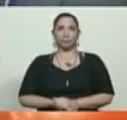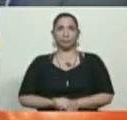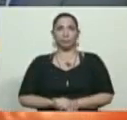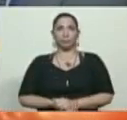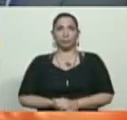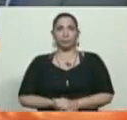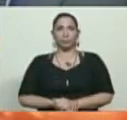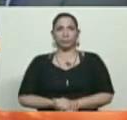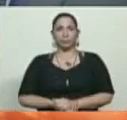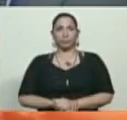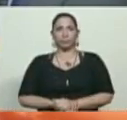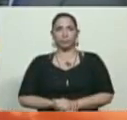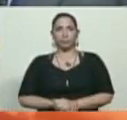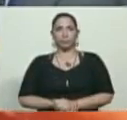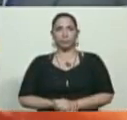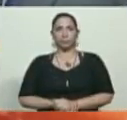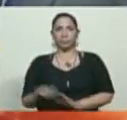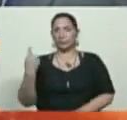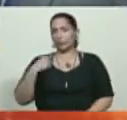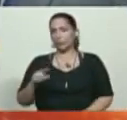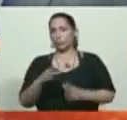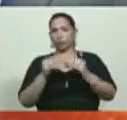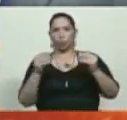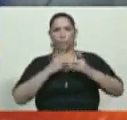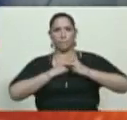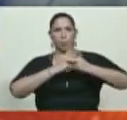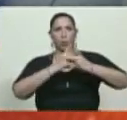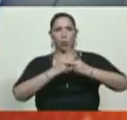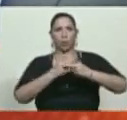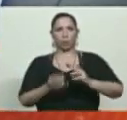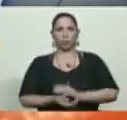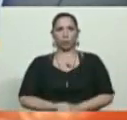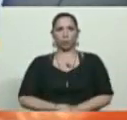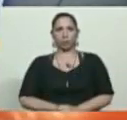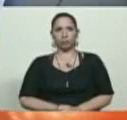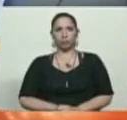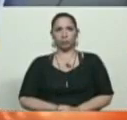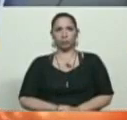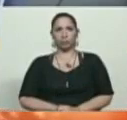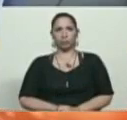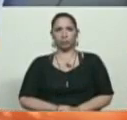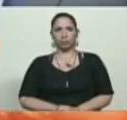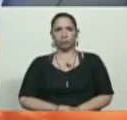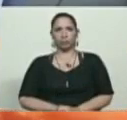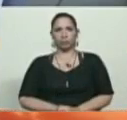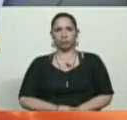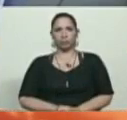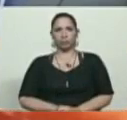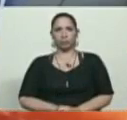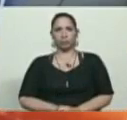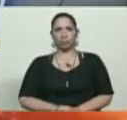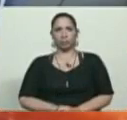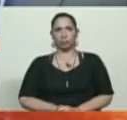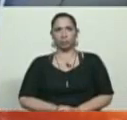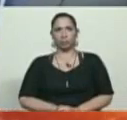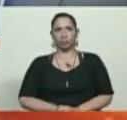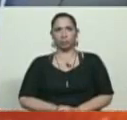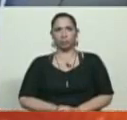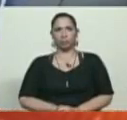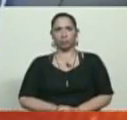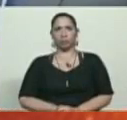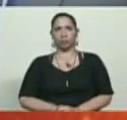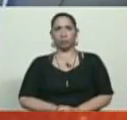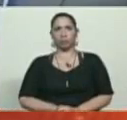nosotros tenemos toda la voluntad de mantener la operatividad con las